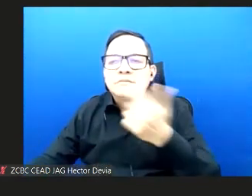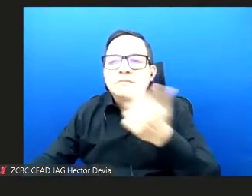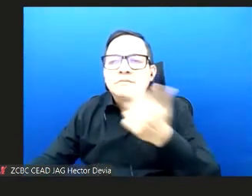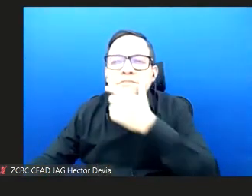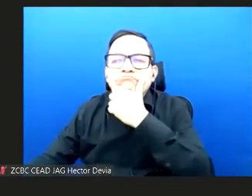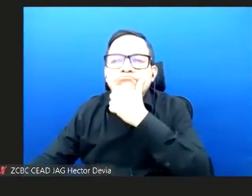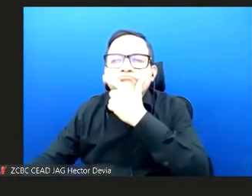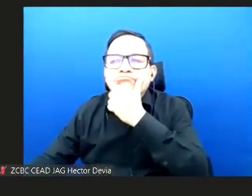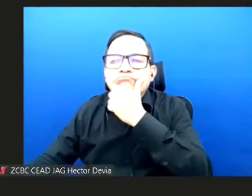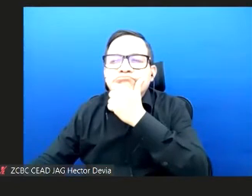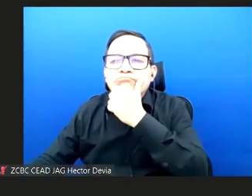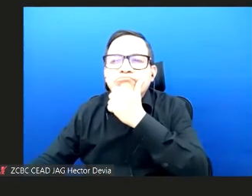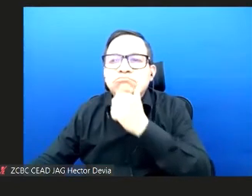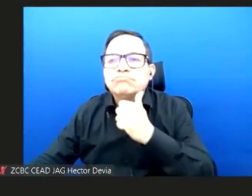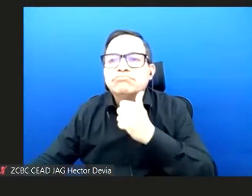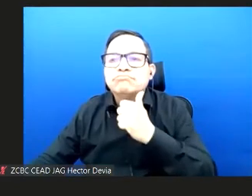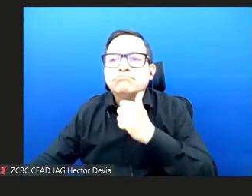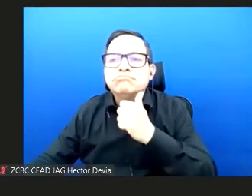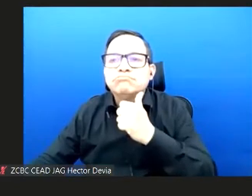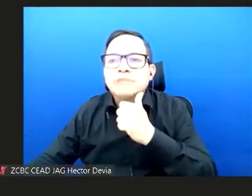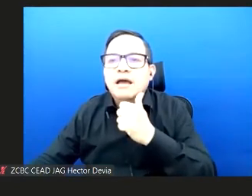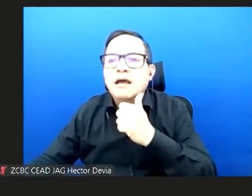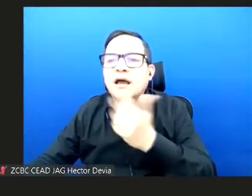operación, discúlpenme, yo aquí